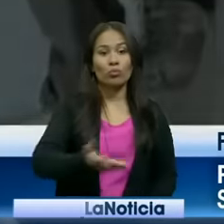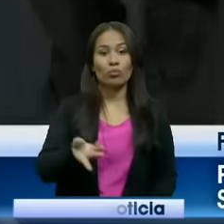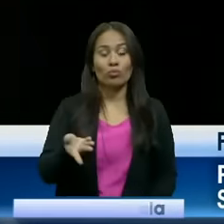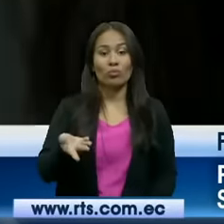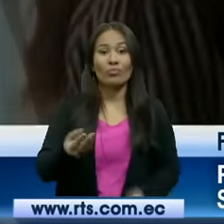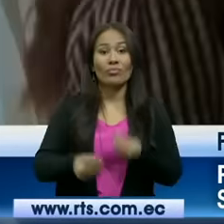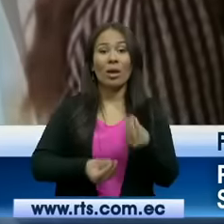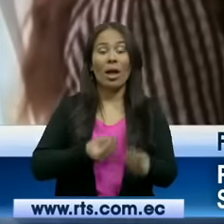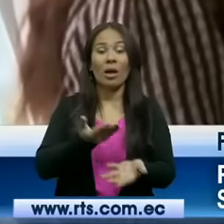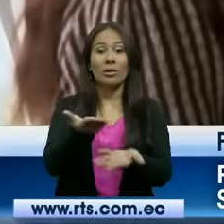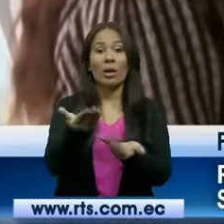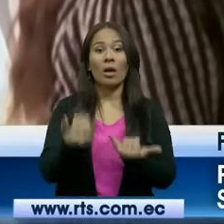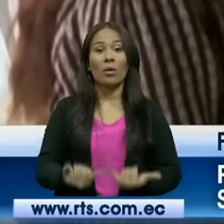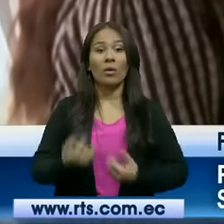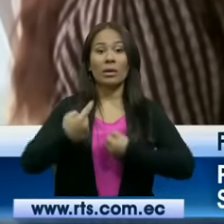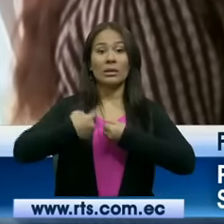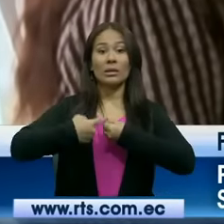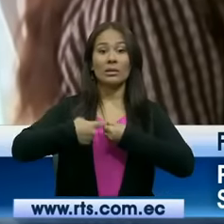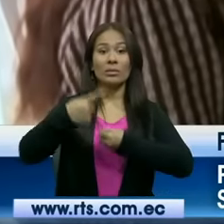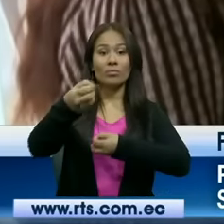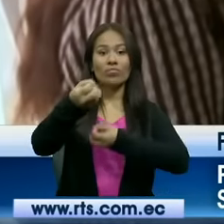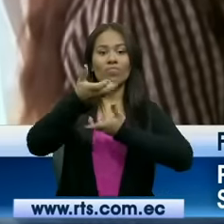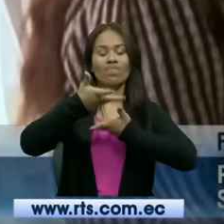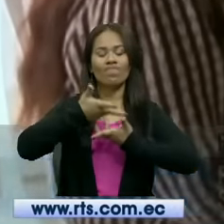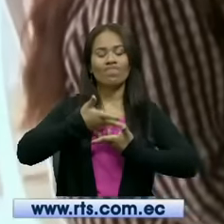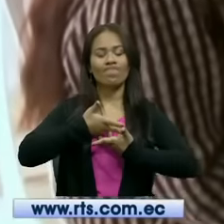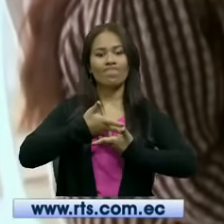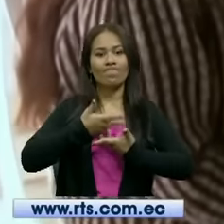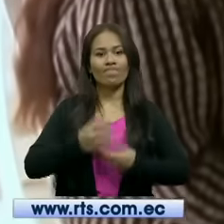En Quito informó Iván Casamen.